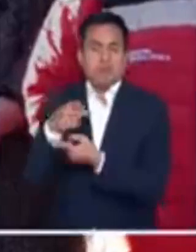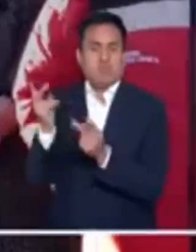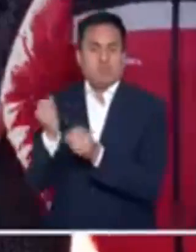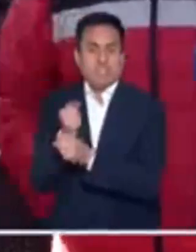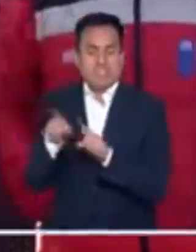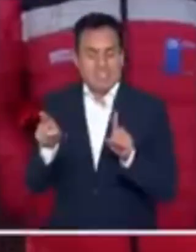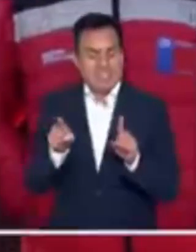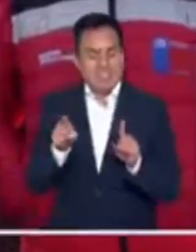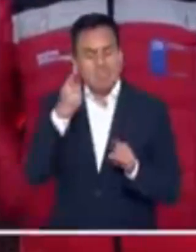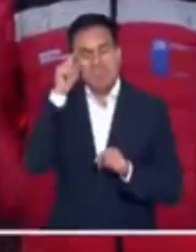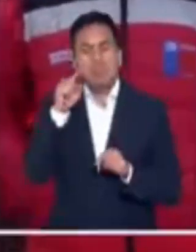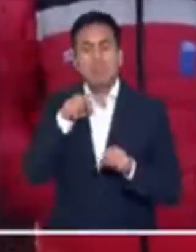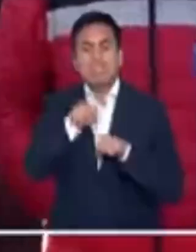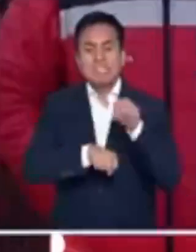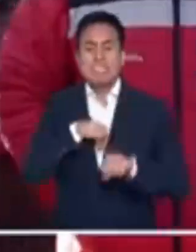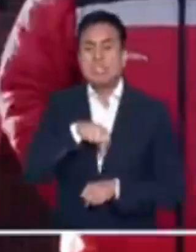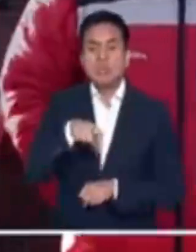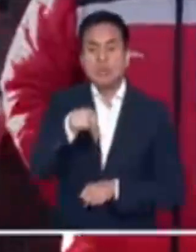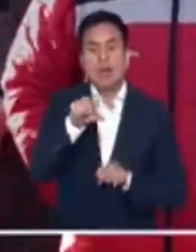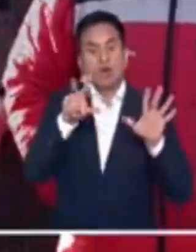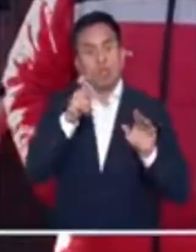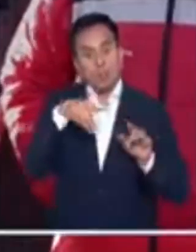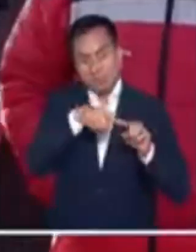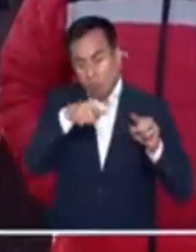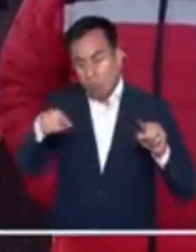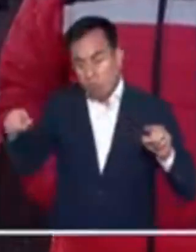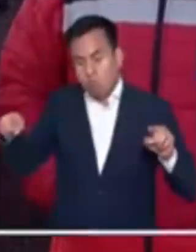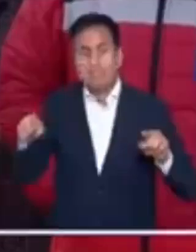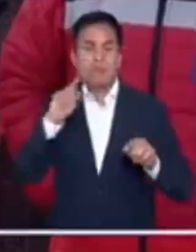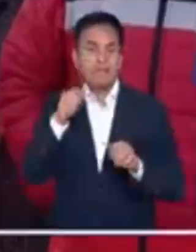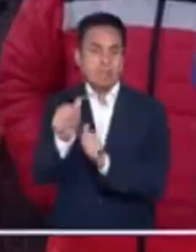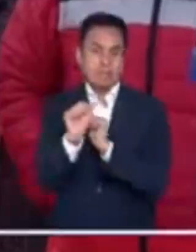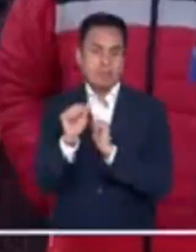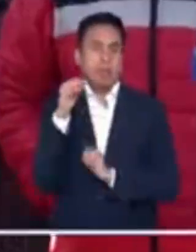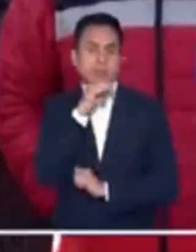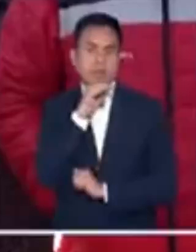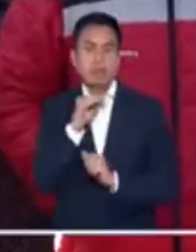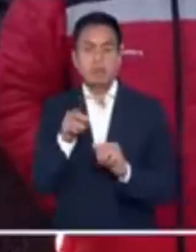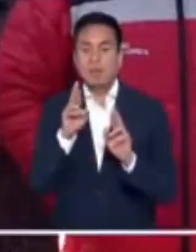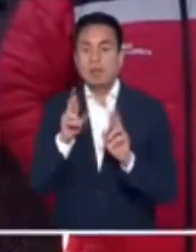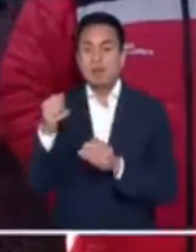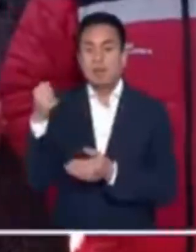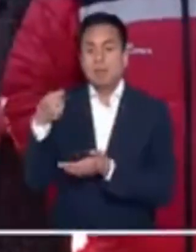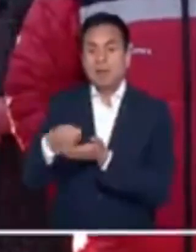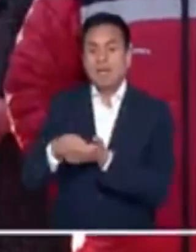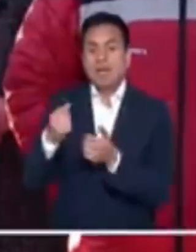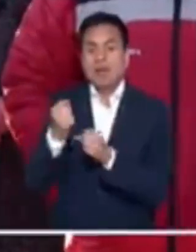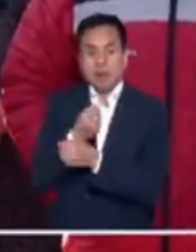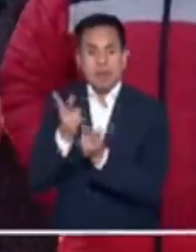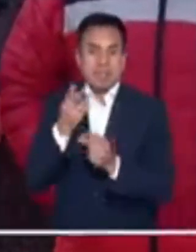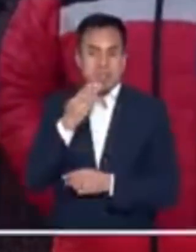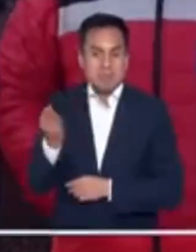sí la ciclovía, los 8 kilómetros de ciclovía son el desafío más inmediato que esperamos que los pague Obras Públicas también. Bueno,